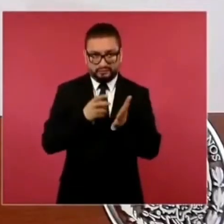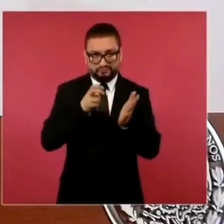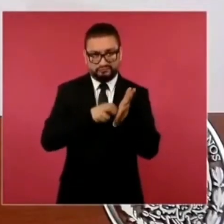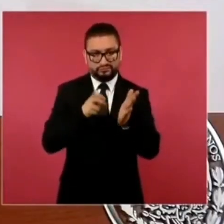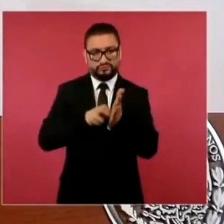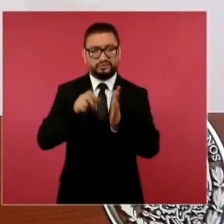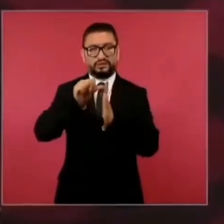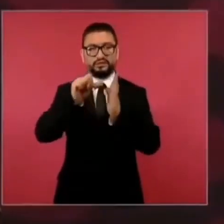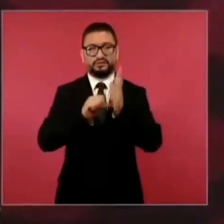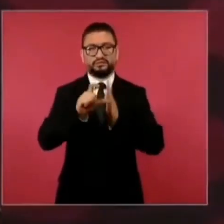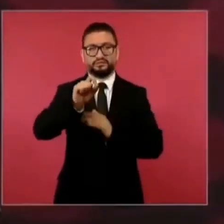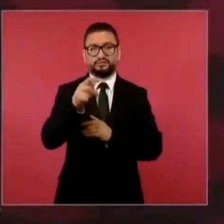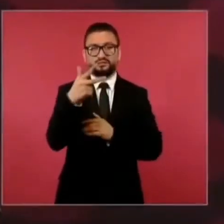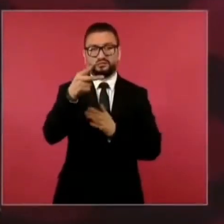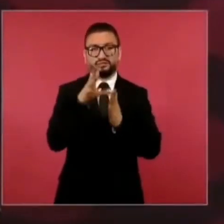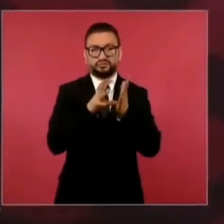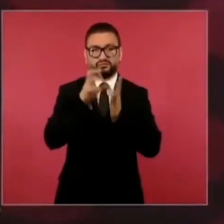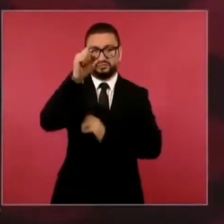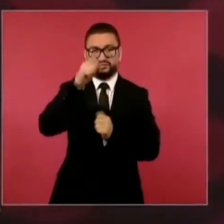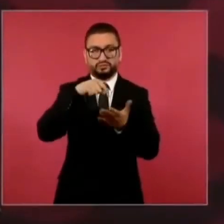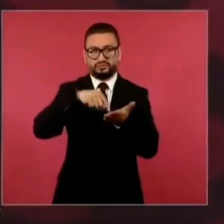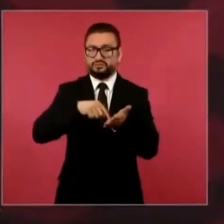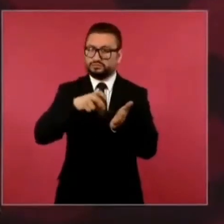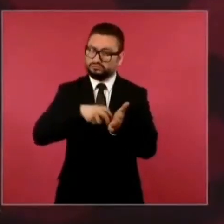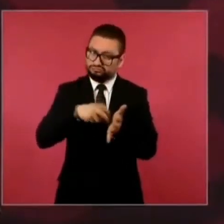artículo 28 de la Constitución.